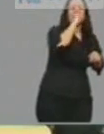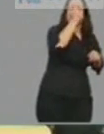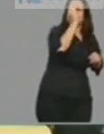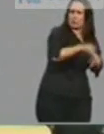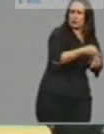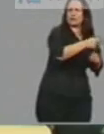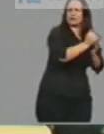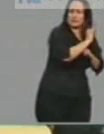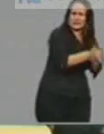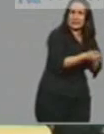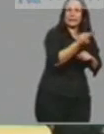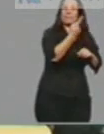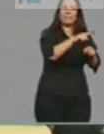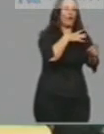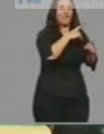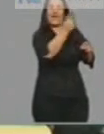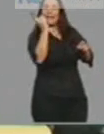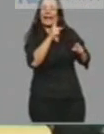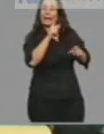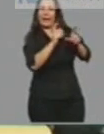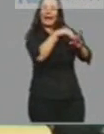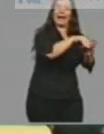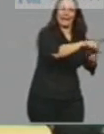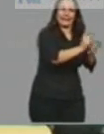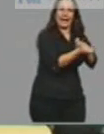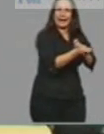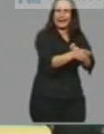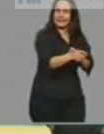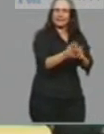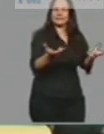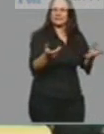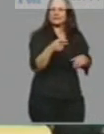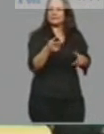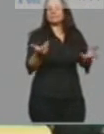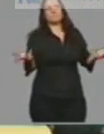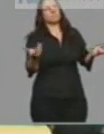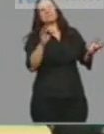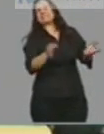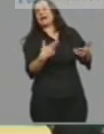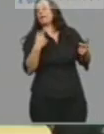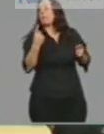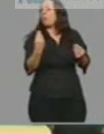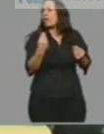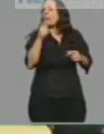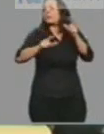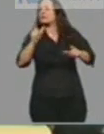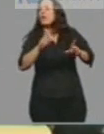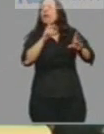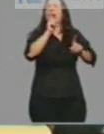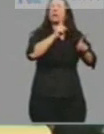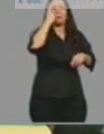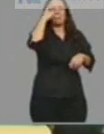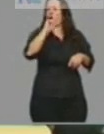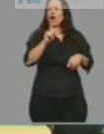el problema de los holdouts. Era lógico, porque había mucha gente que no creía en esta Argentina, que nunca había pagado las